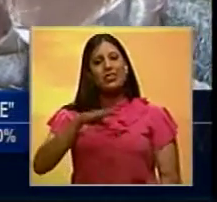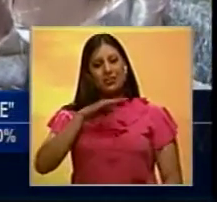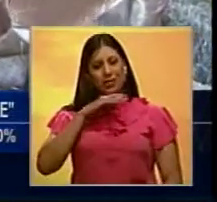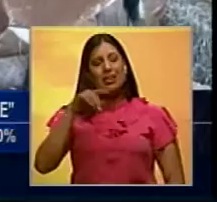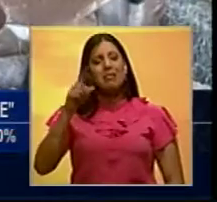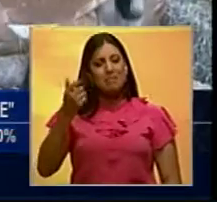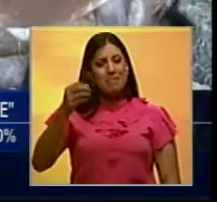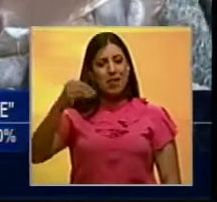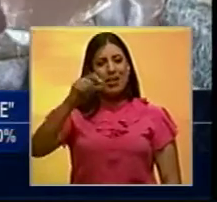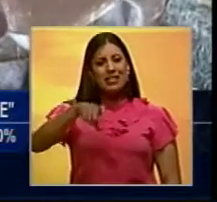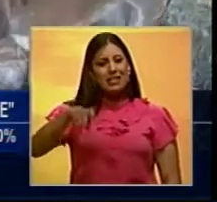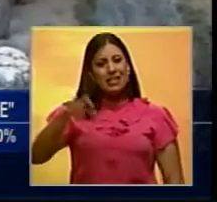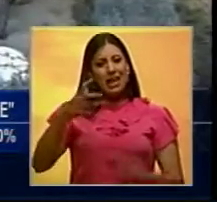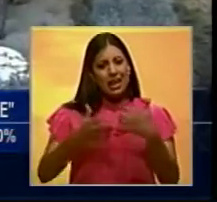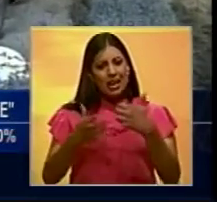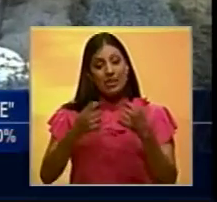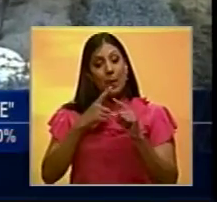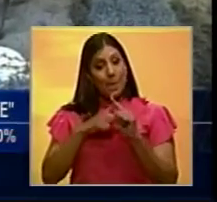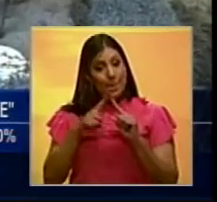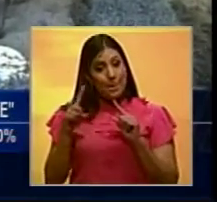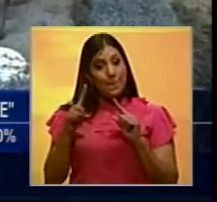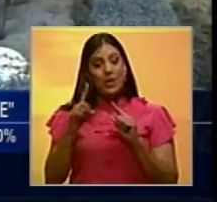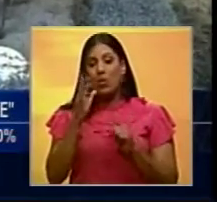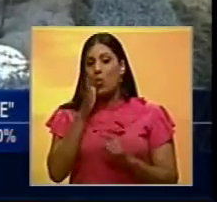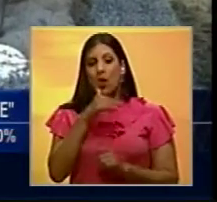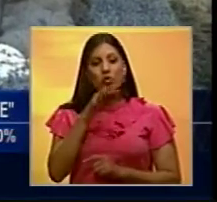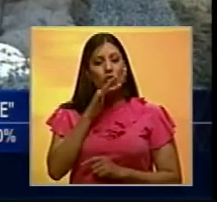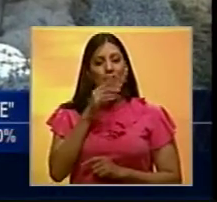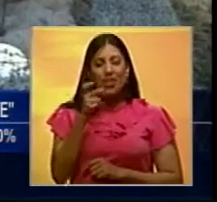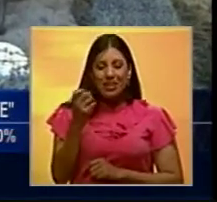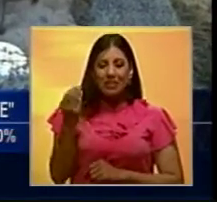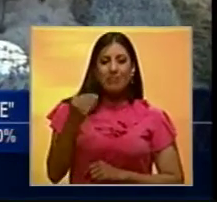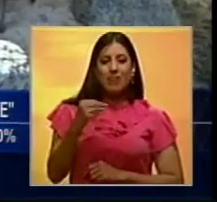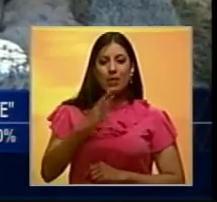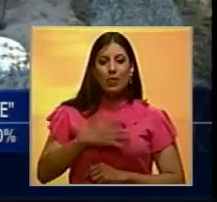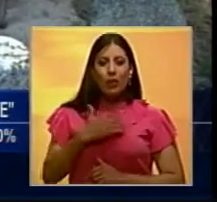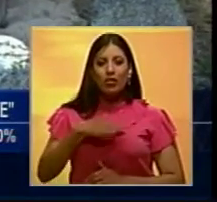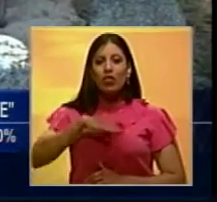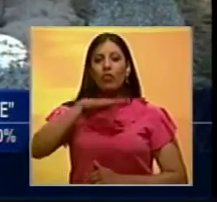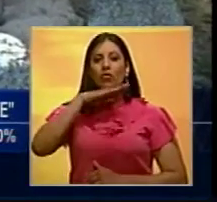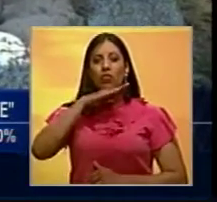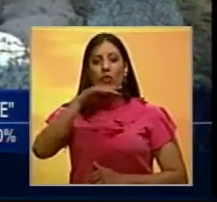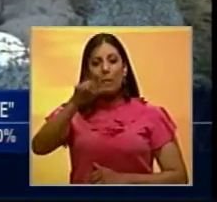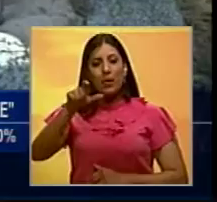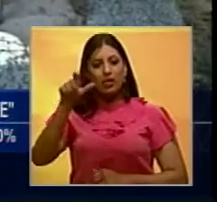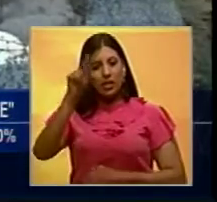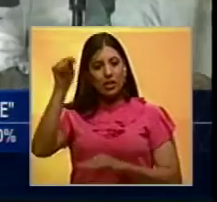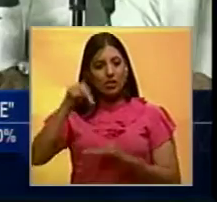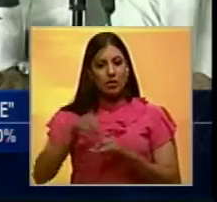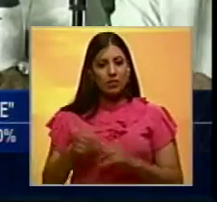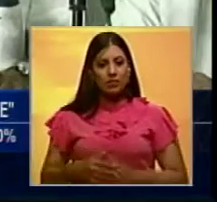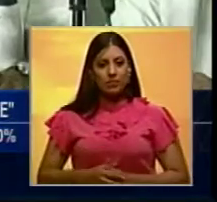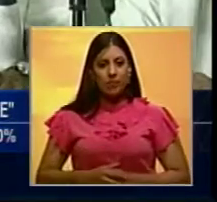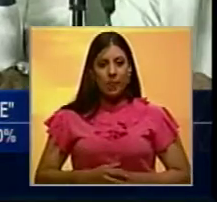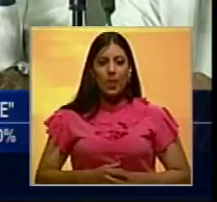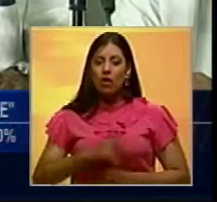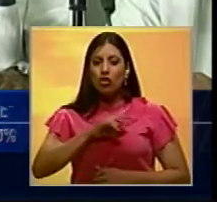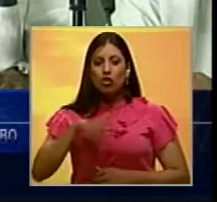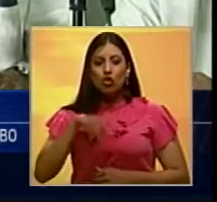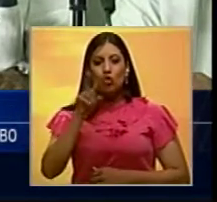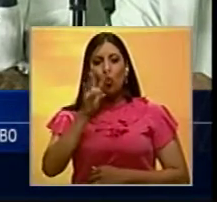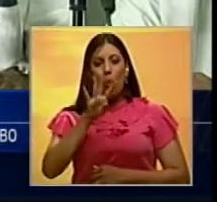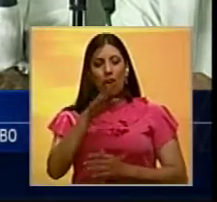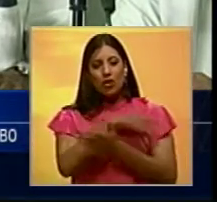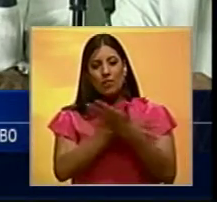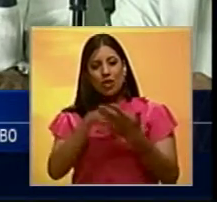un incremento en la producción. Sin embargo, todavía no es suficiente para poder abastecer la demanda nacional. Estamos produciendo 4 millones